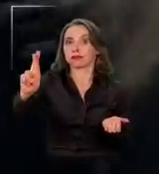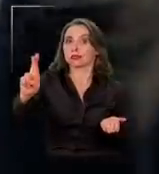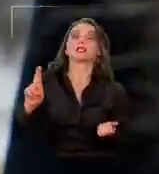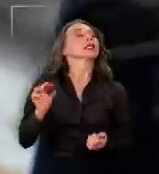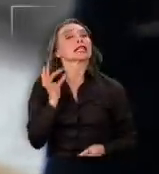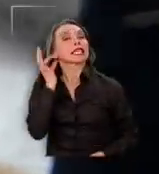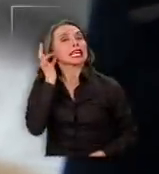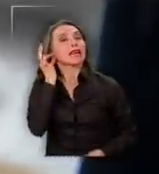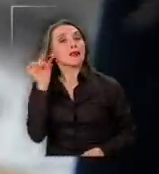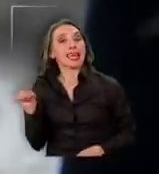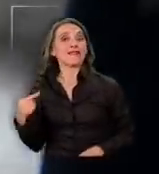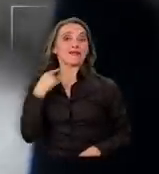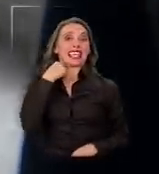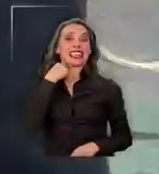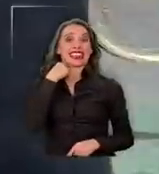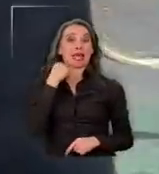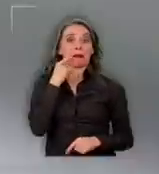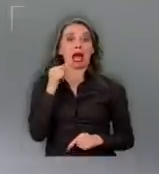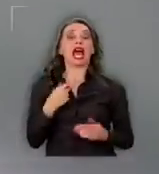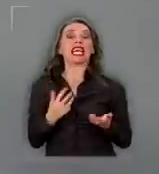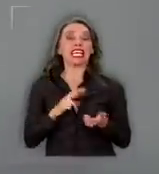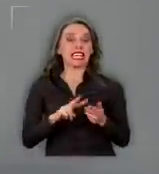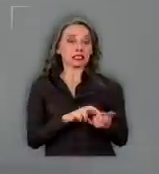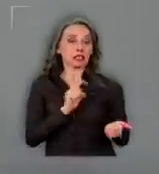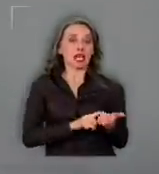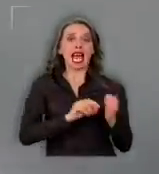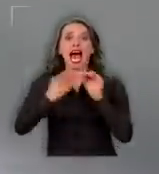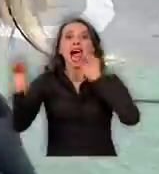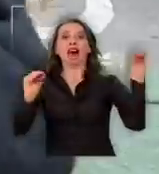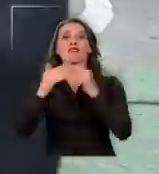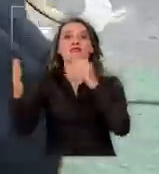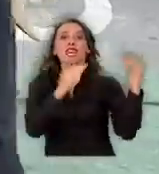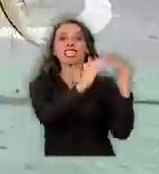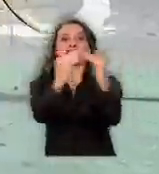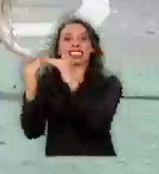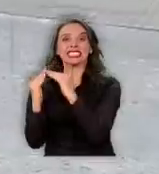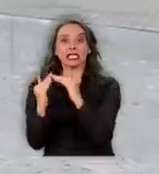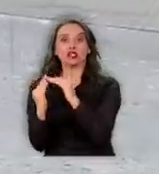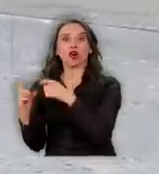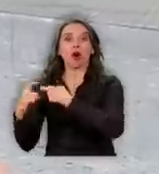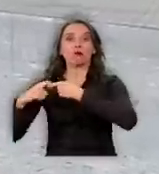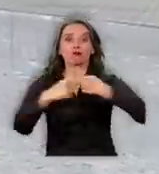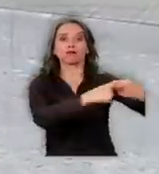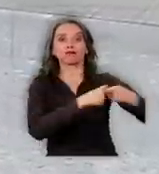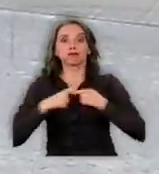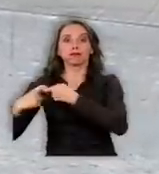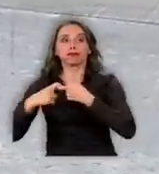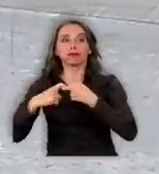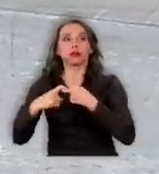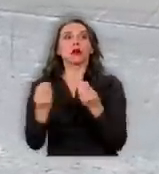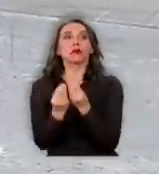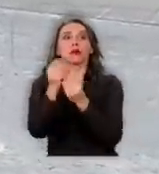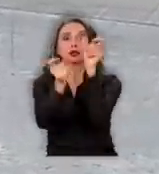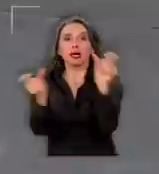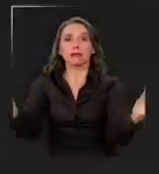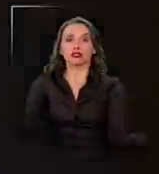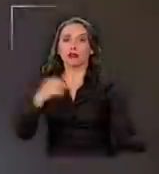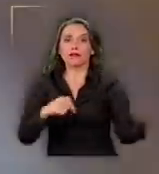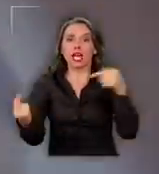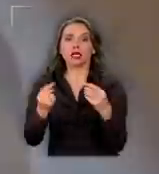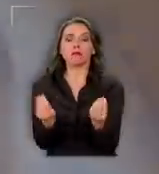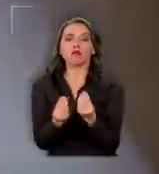Lo que hice fue avisar a los vecinos. Les mandé un mensaje y estábamos todos conectados. Porque ha llegado mucha gente, muchos